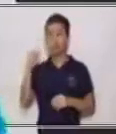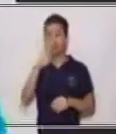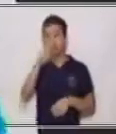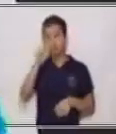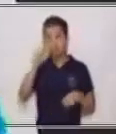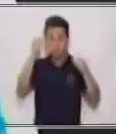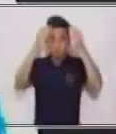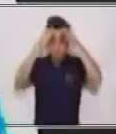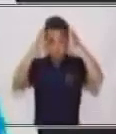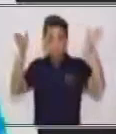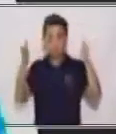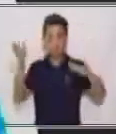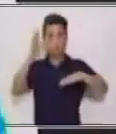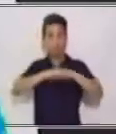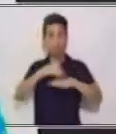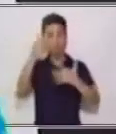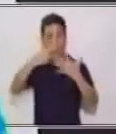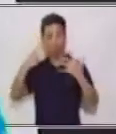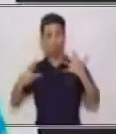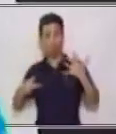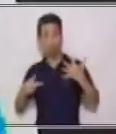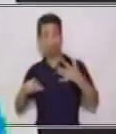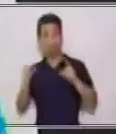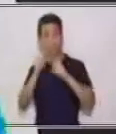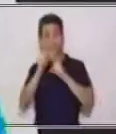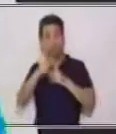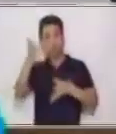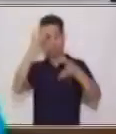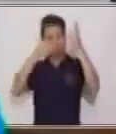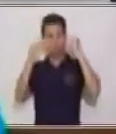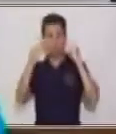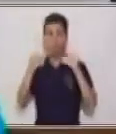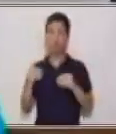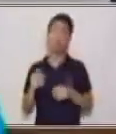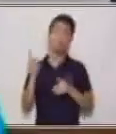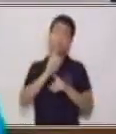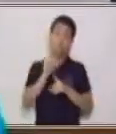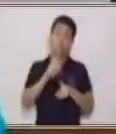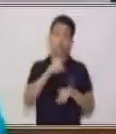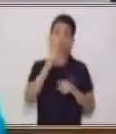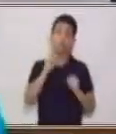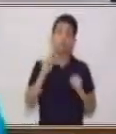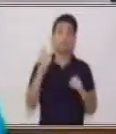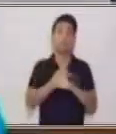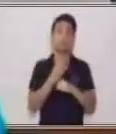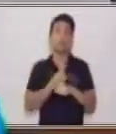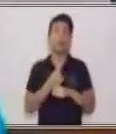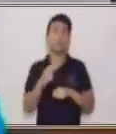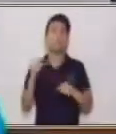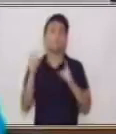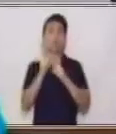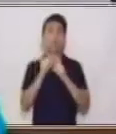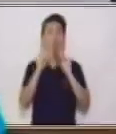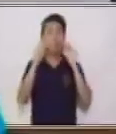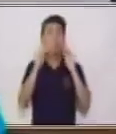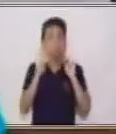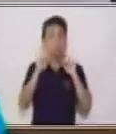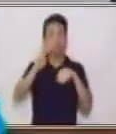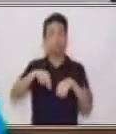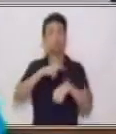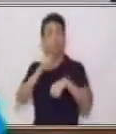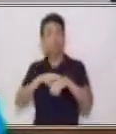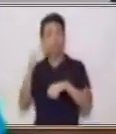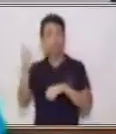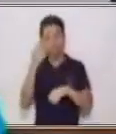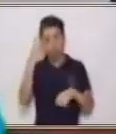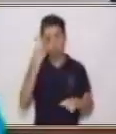y si no es necesario y para que todos tengan una fácil comprensión, pues claro, es momento de utilizar lo más breve,